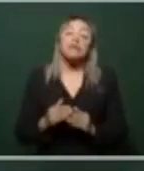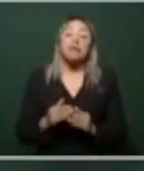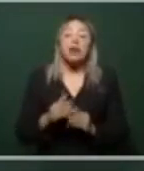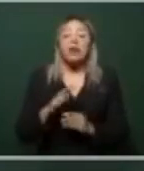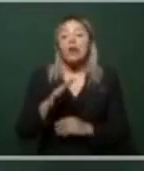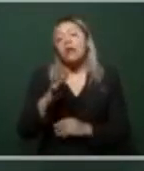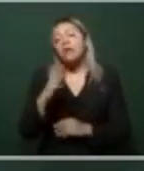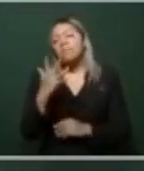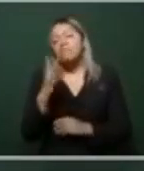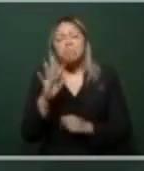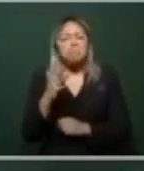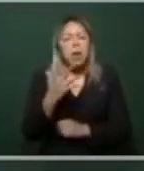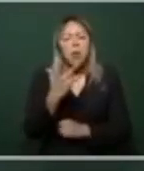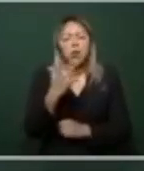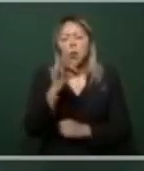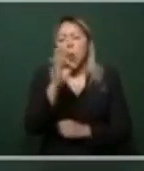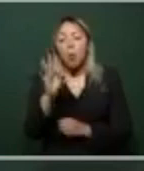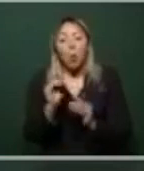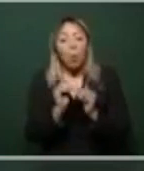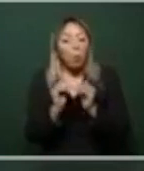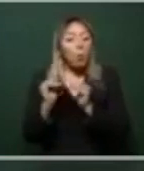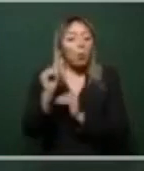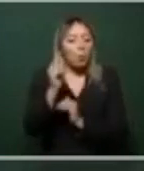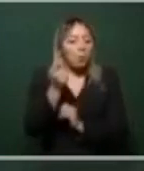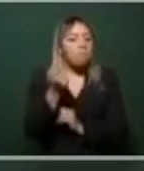del 50%.